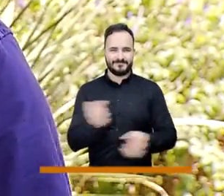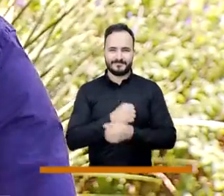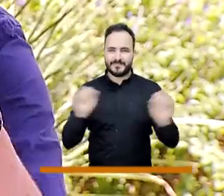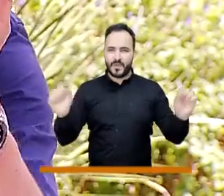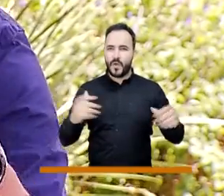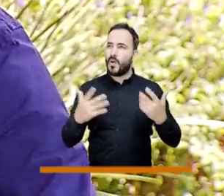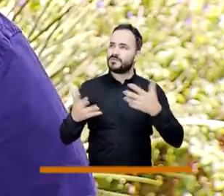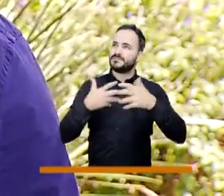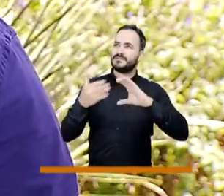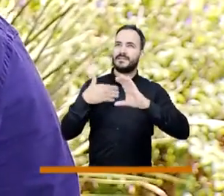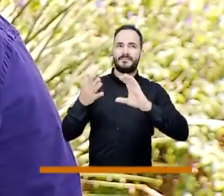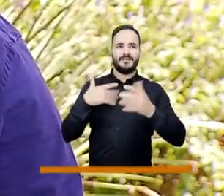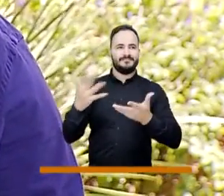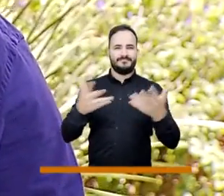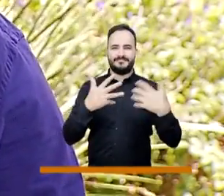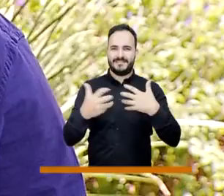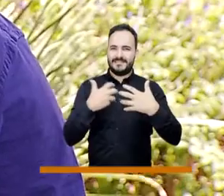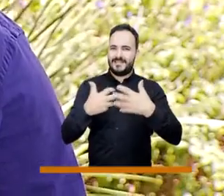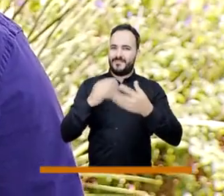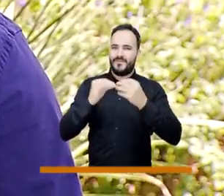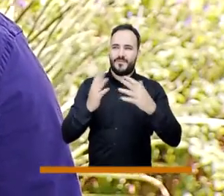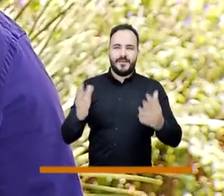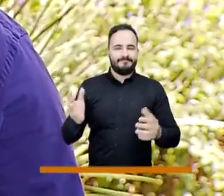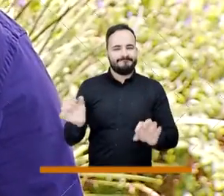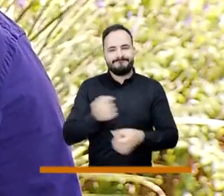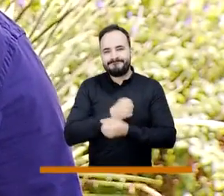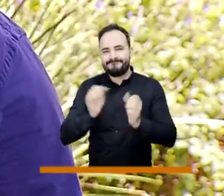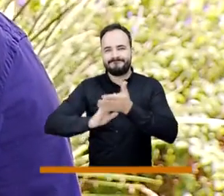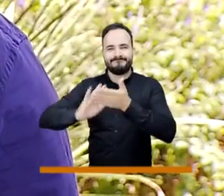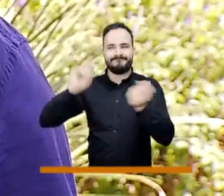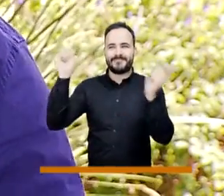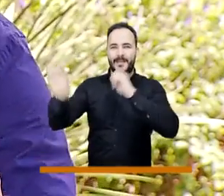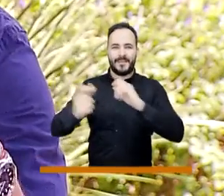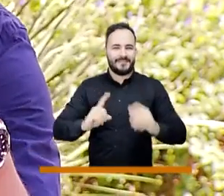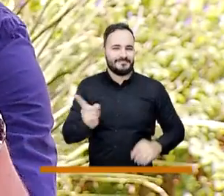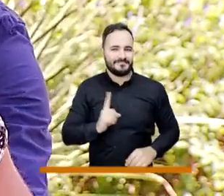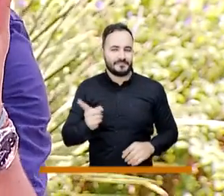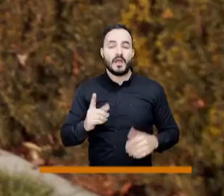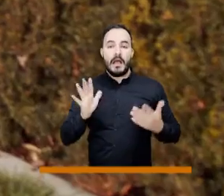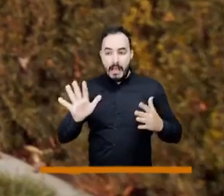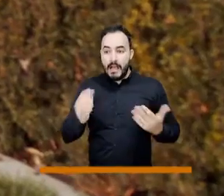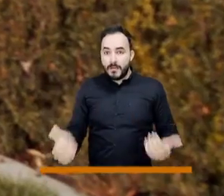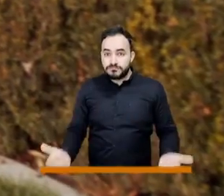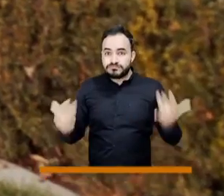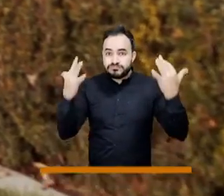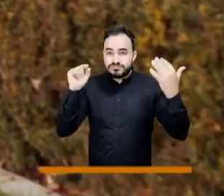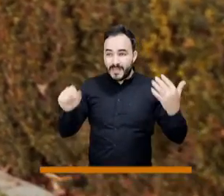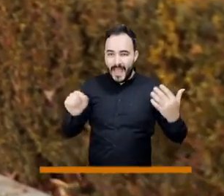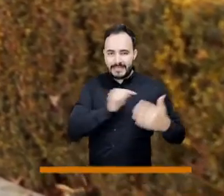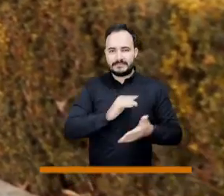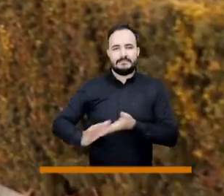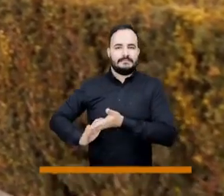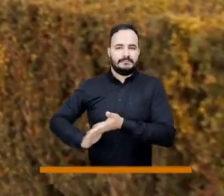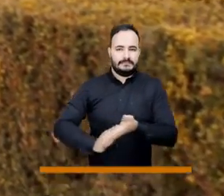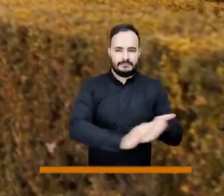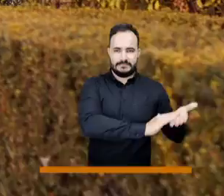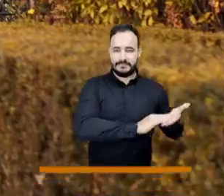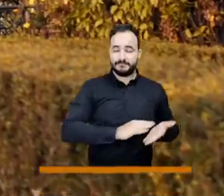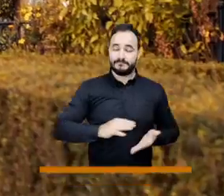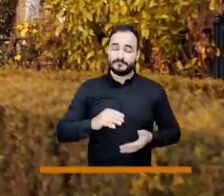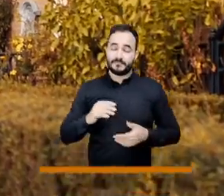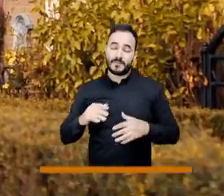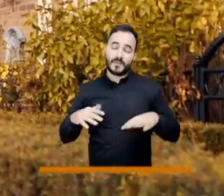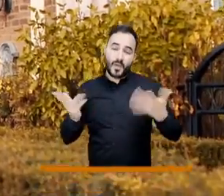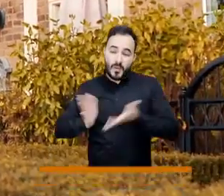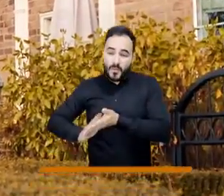Medellín y no podemos cambiar el régimen climático. Sobre lo único que podemos trabajar es sobre las emisiones que generamos. Y